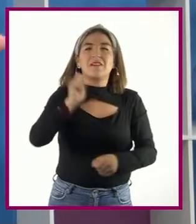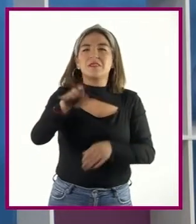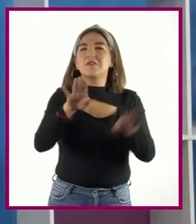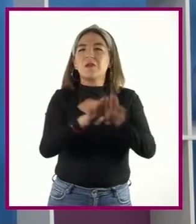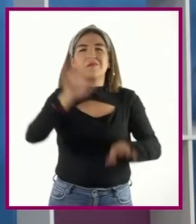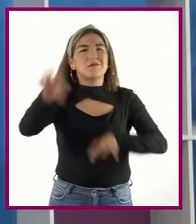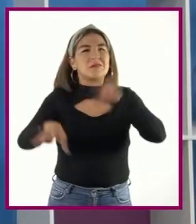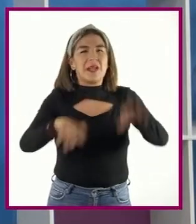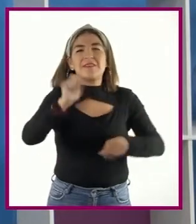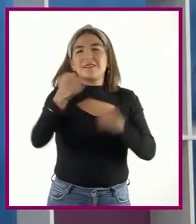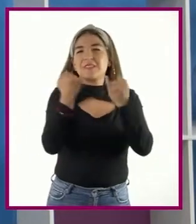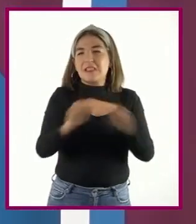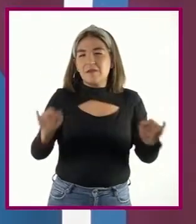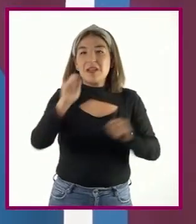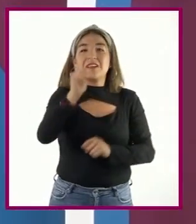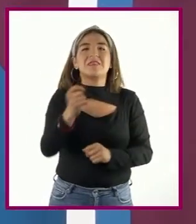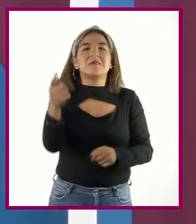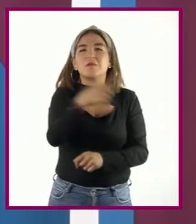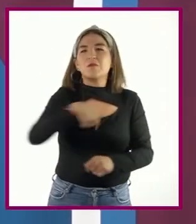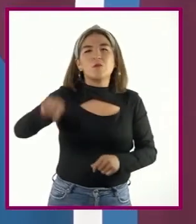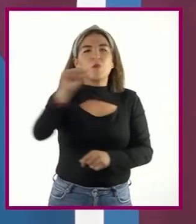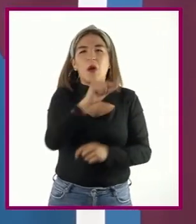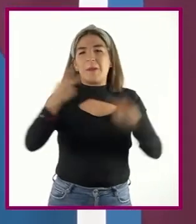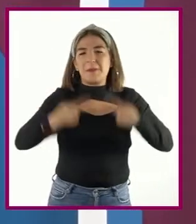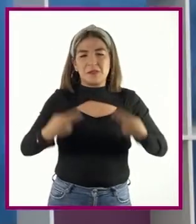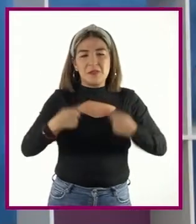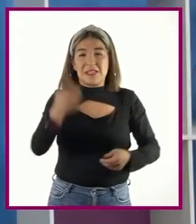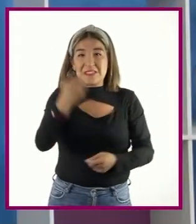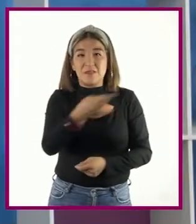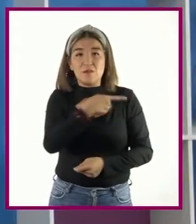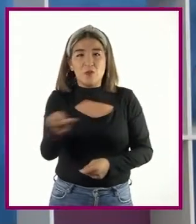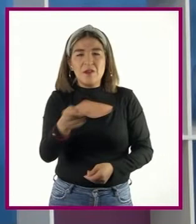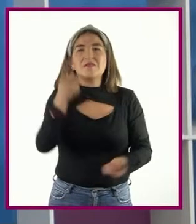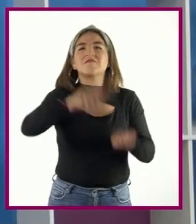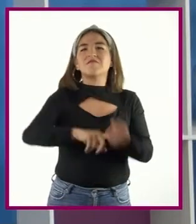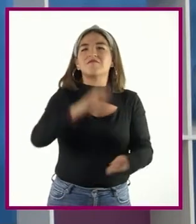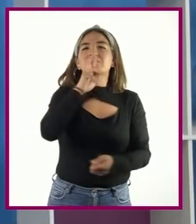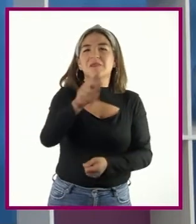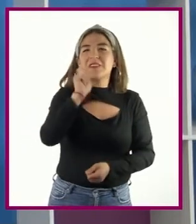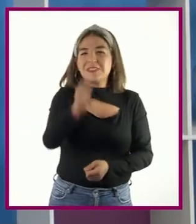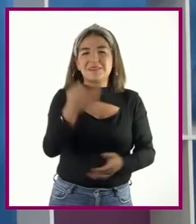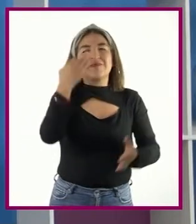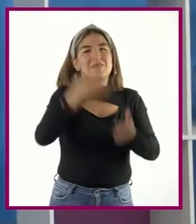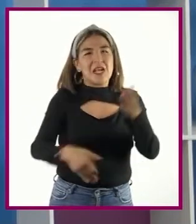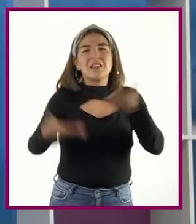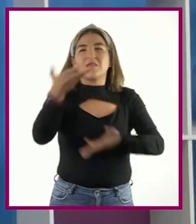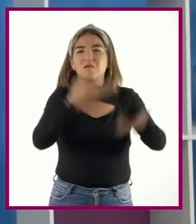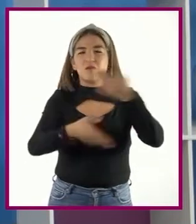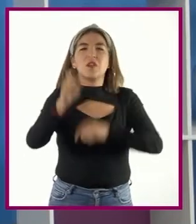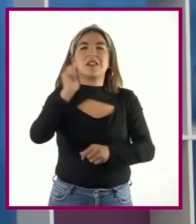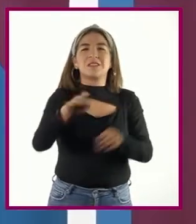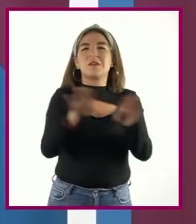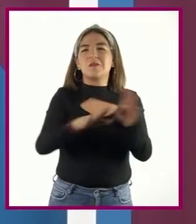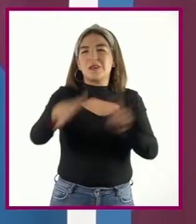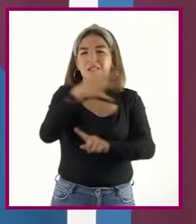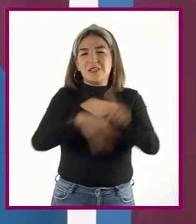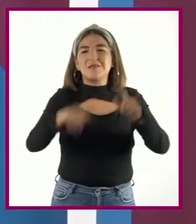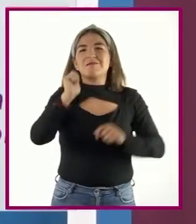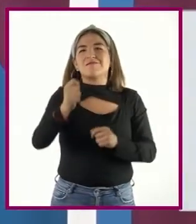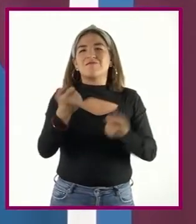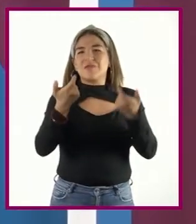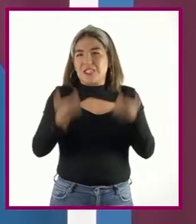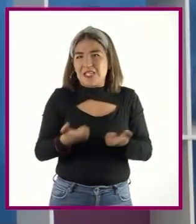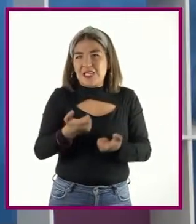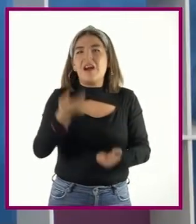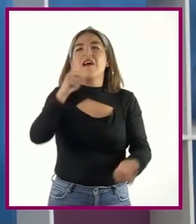manera individual entre muy pocos. La pobreza es el resultado de la mala distribución de la riqueza. Bajo este